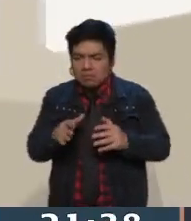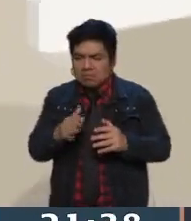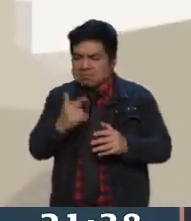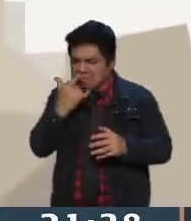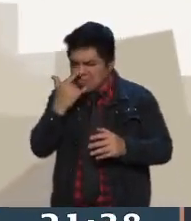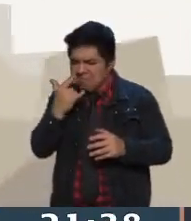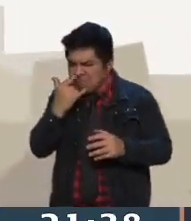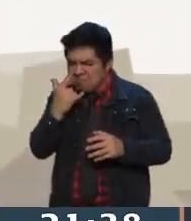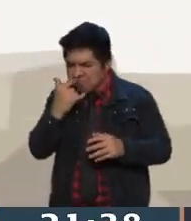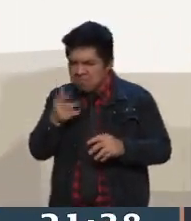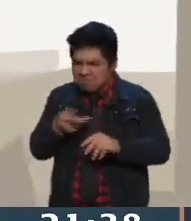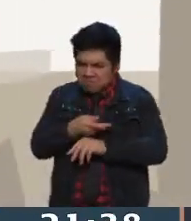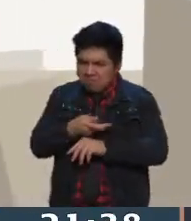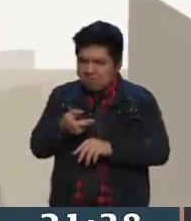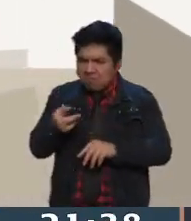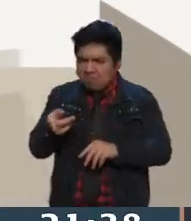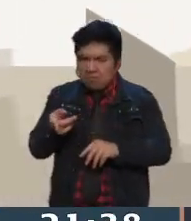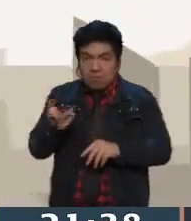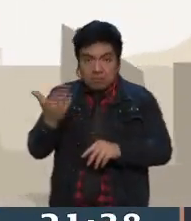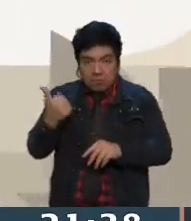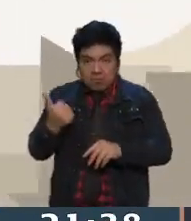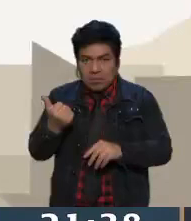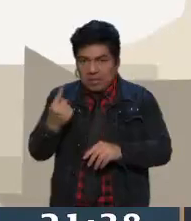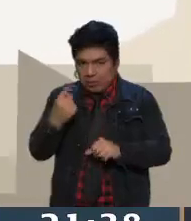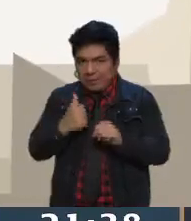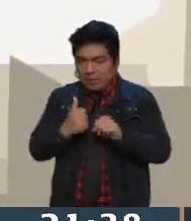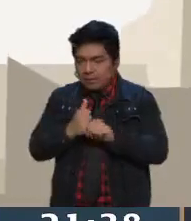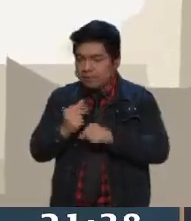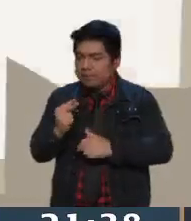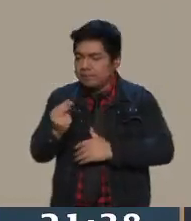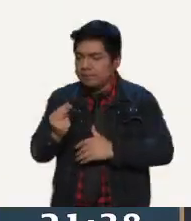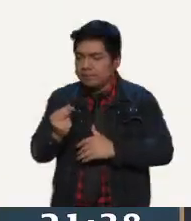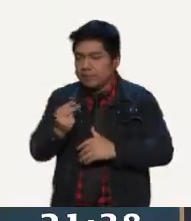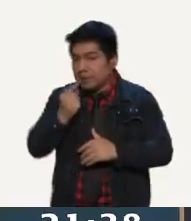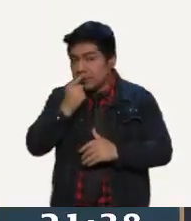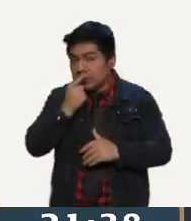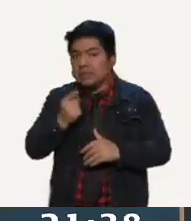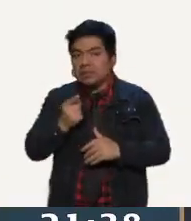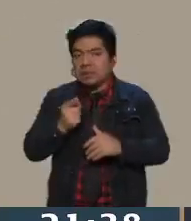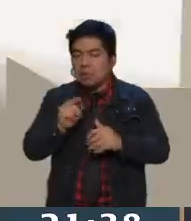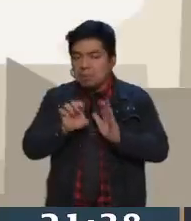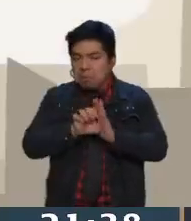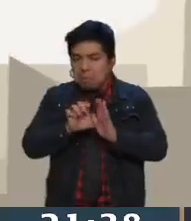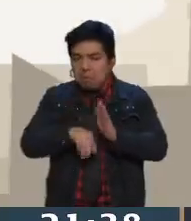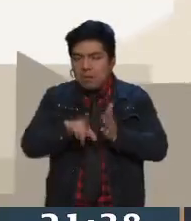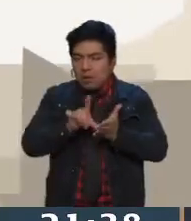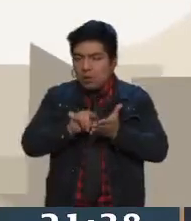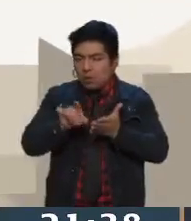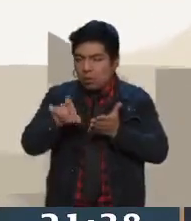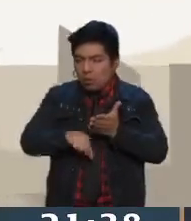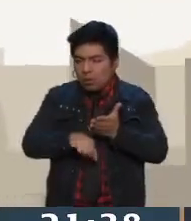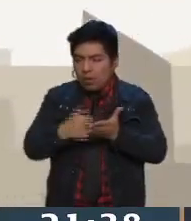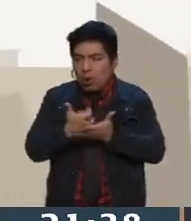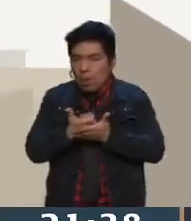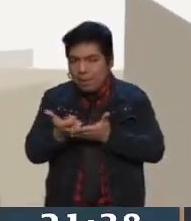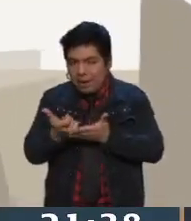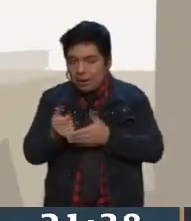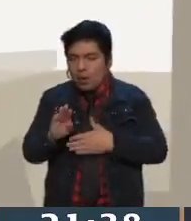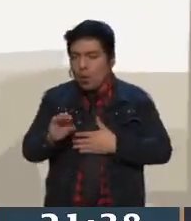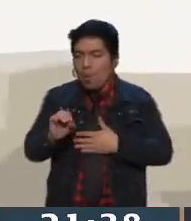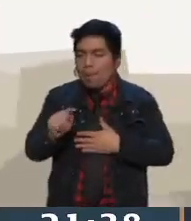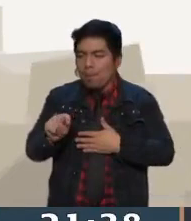atípico. Hasta noviembre del año pasado se decía que con tener un tweet comprado, digamos, por un bot, por un